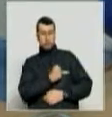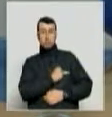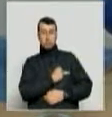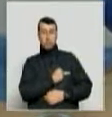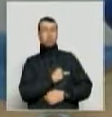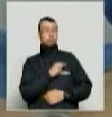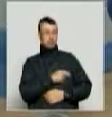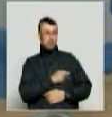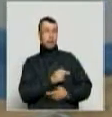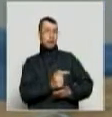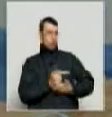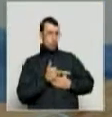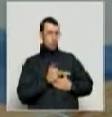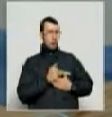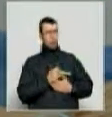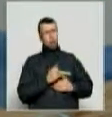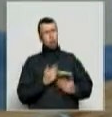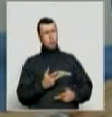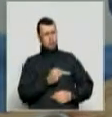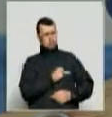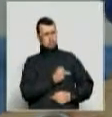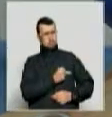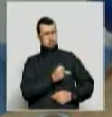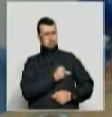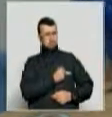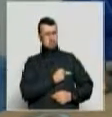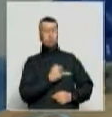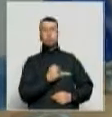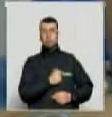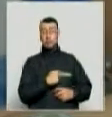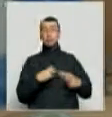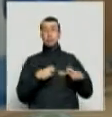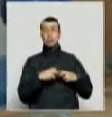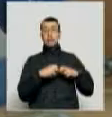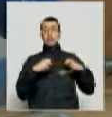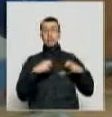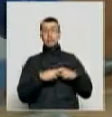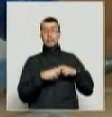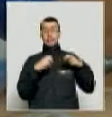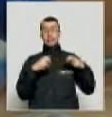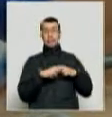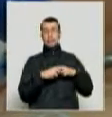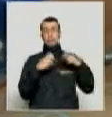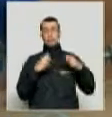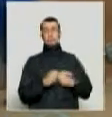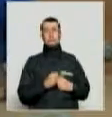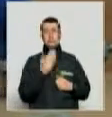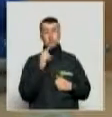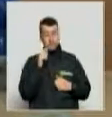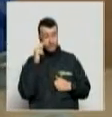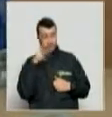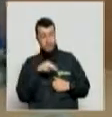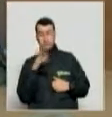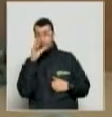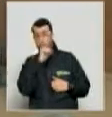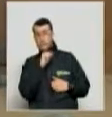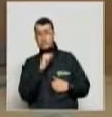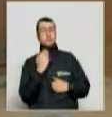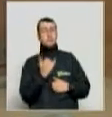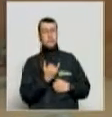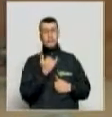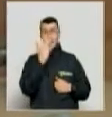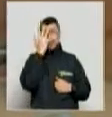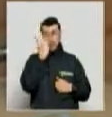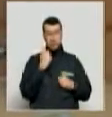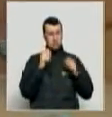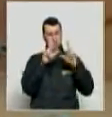a descargas, a pequeñas cargas eléctricas que se dan segundo a segundo y minuto a minuto. Entonces, como ustedes pueden ver, lo que utiliza este examen no